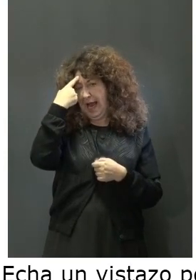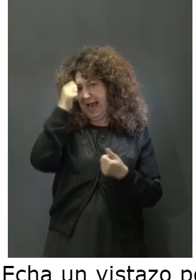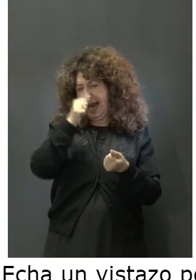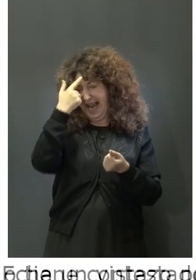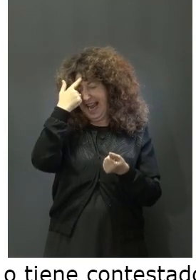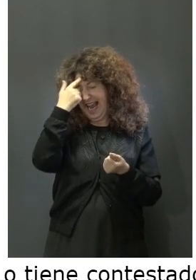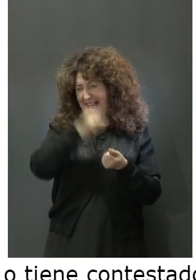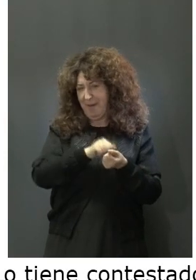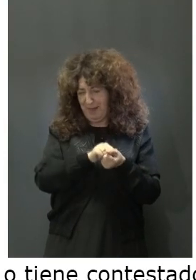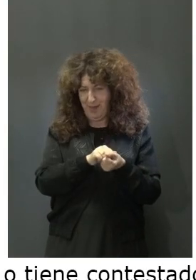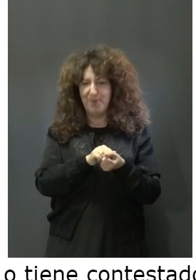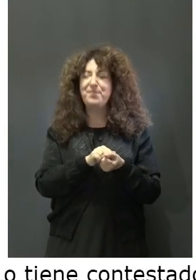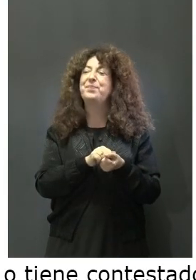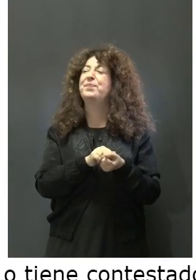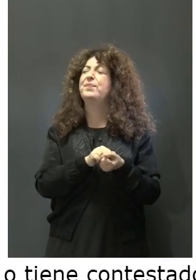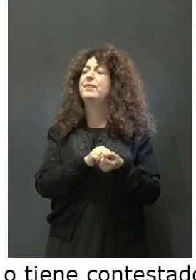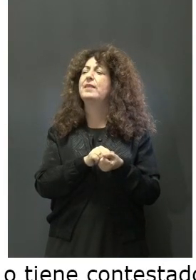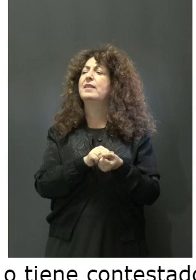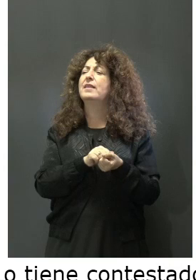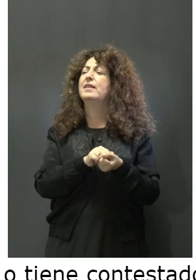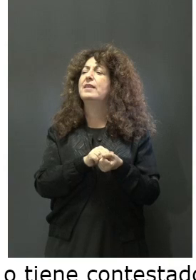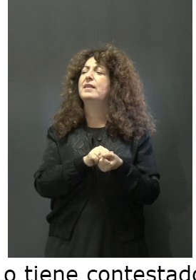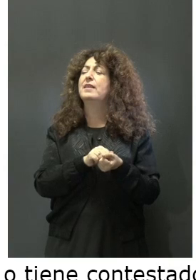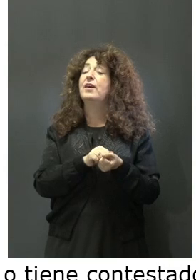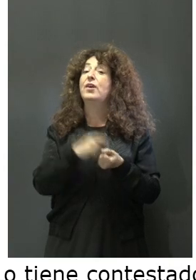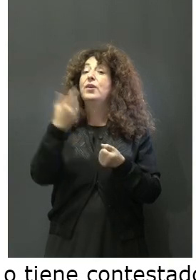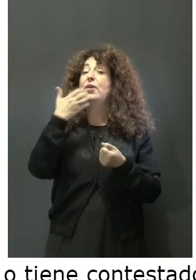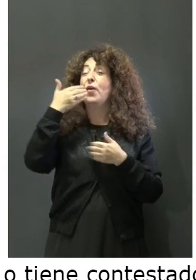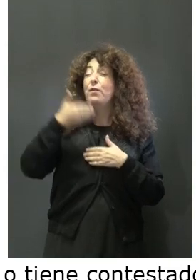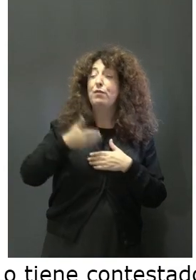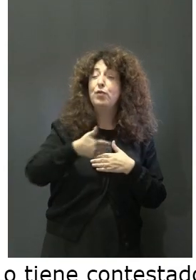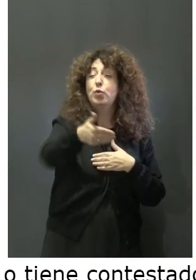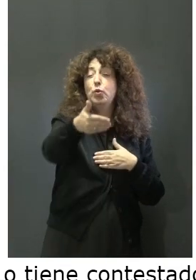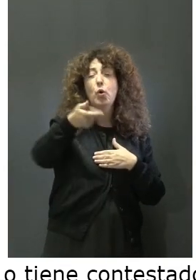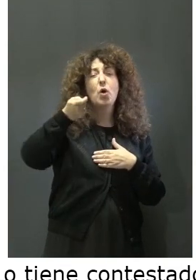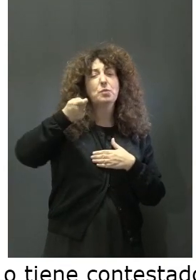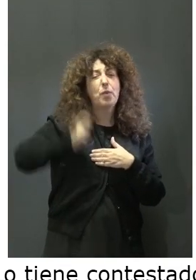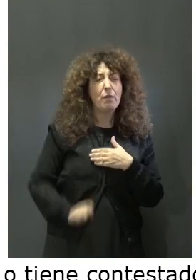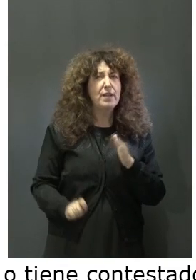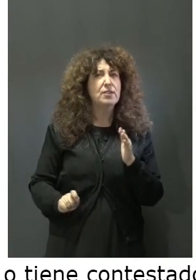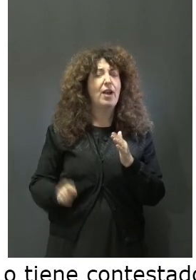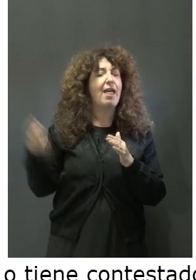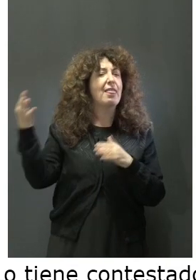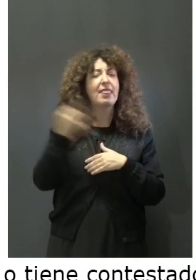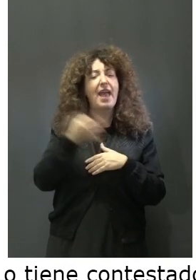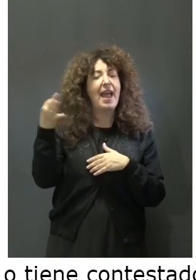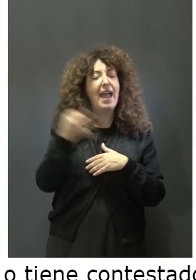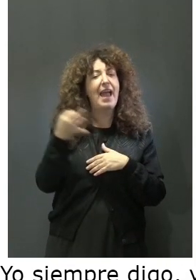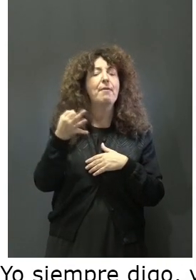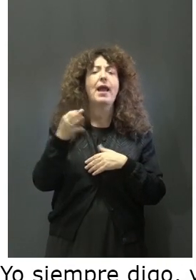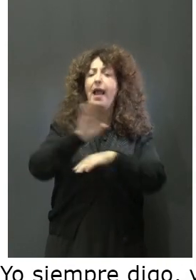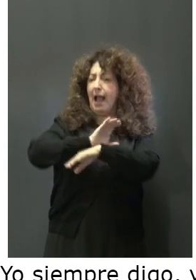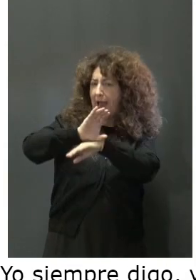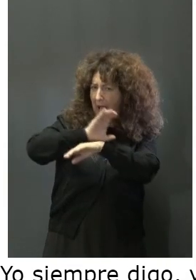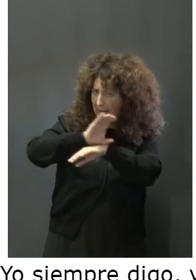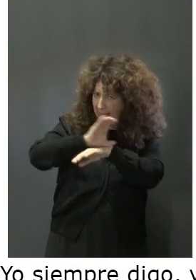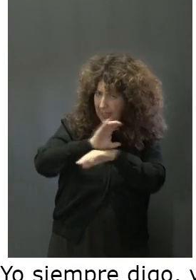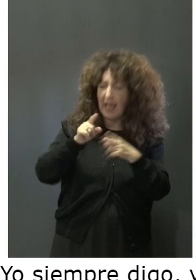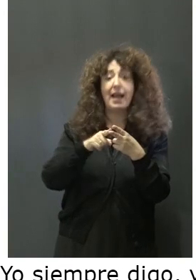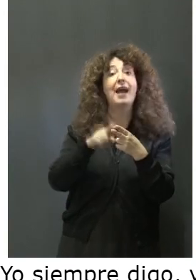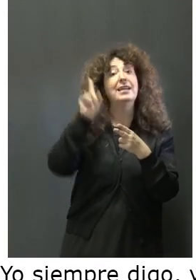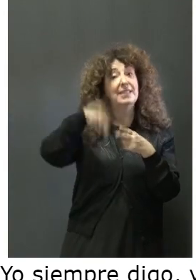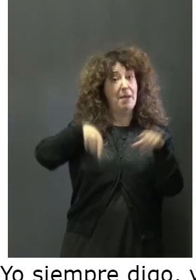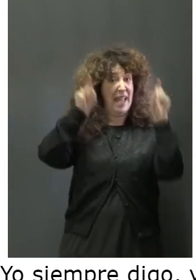igual que ha mencionado Carlos, todos los futuros profesionales deben tener en sus carreras o incluso en la